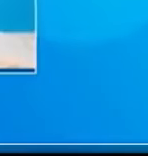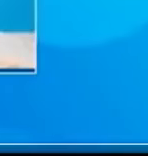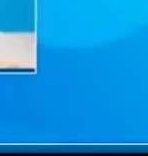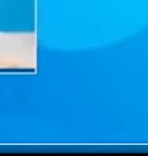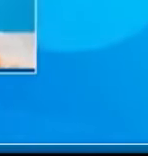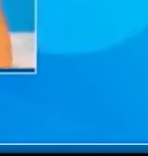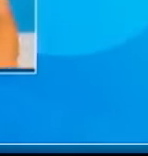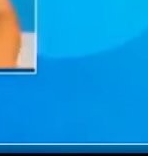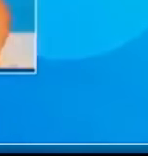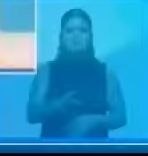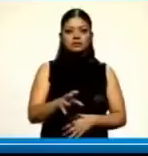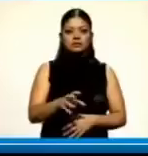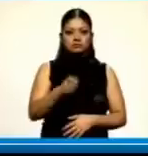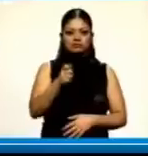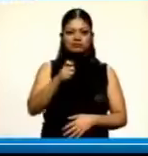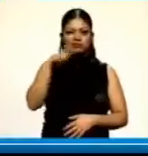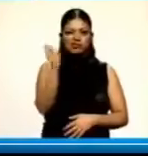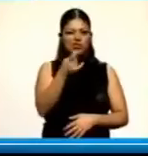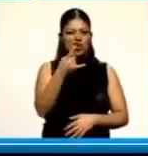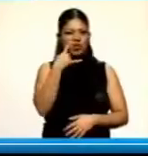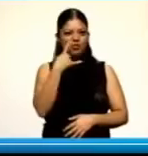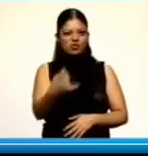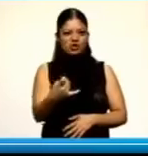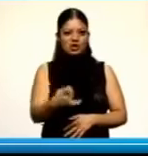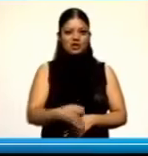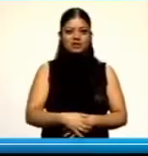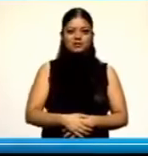Este es un trompo muy raro.